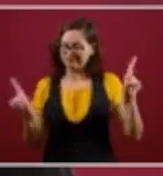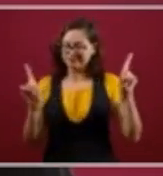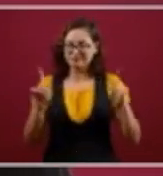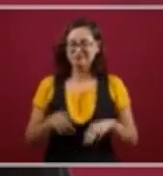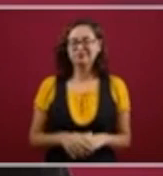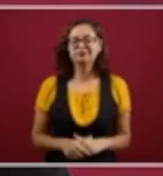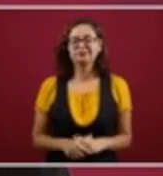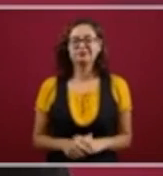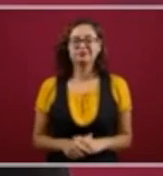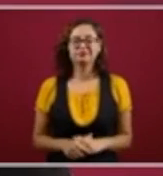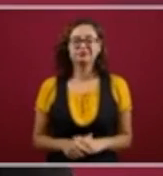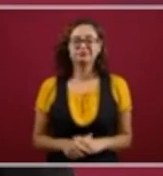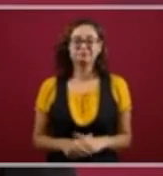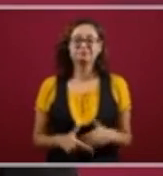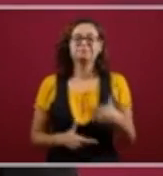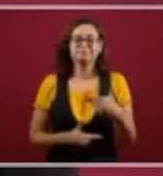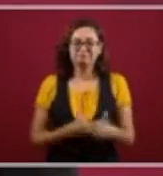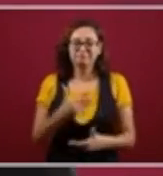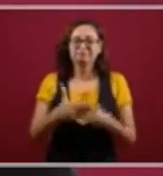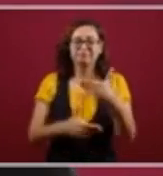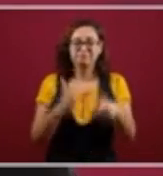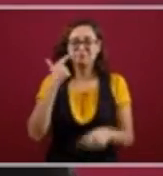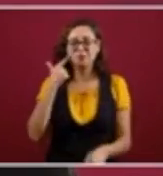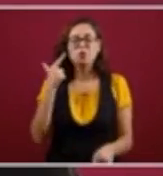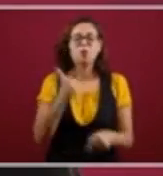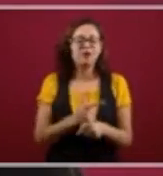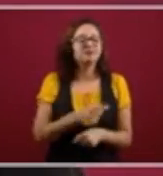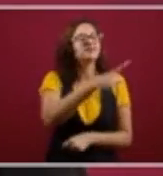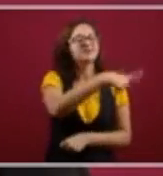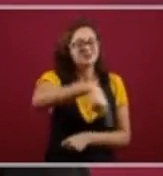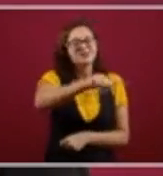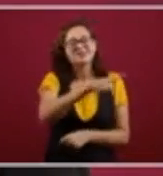Ahí se van a ir dando cuenta. Lo saben,